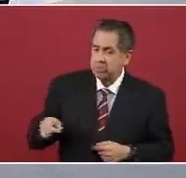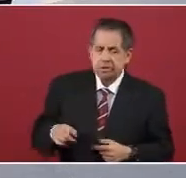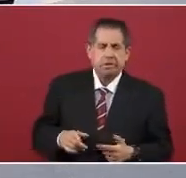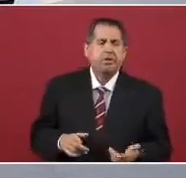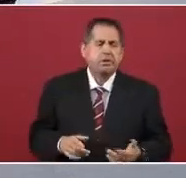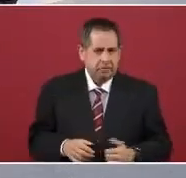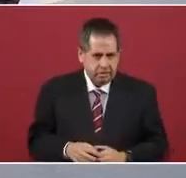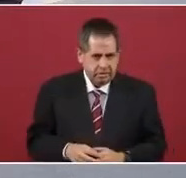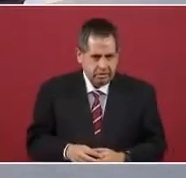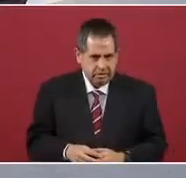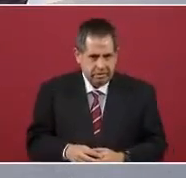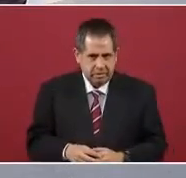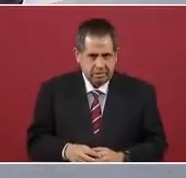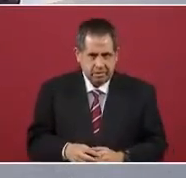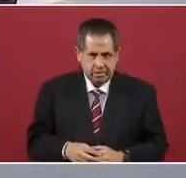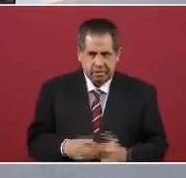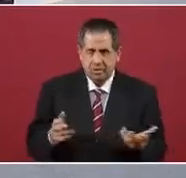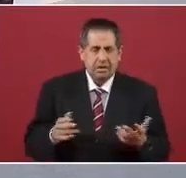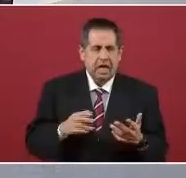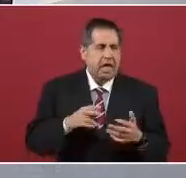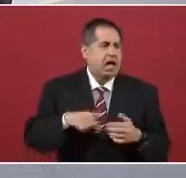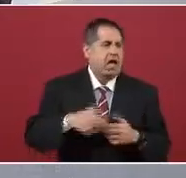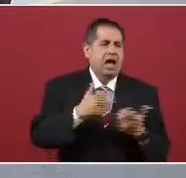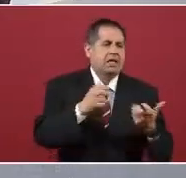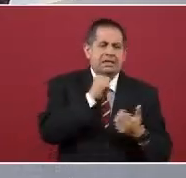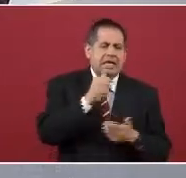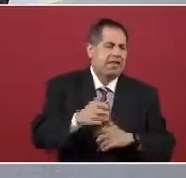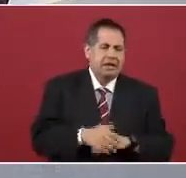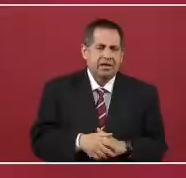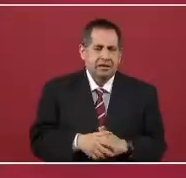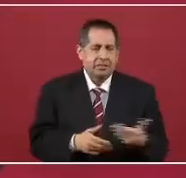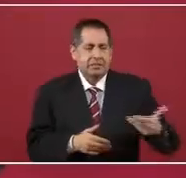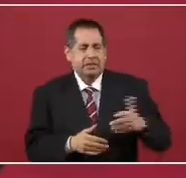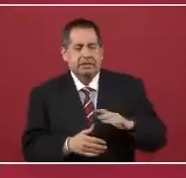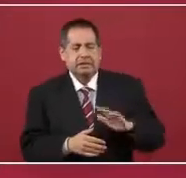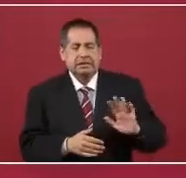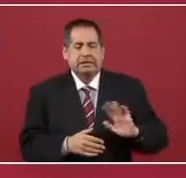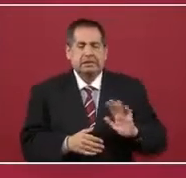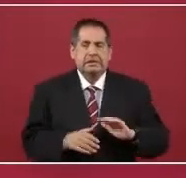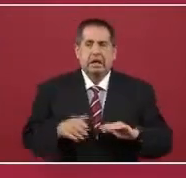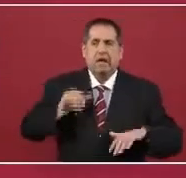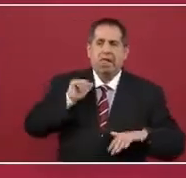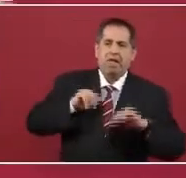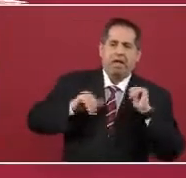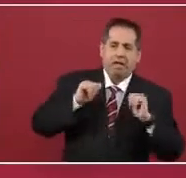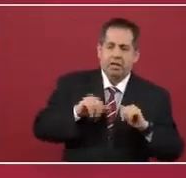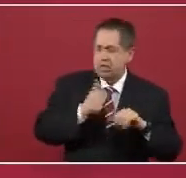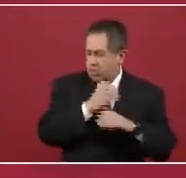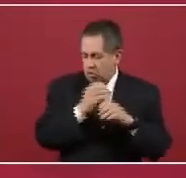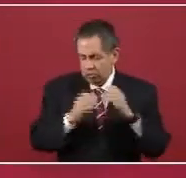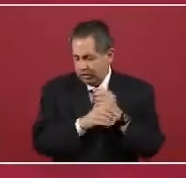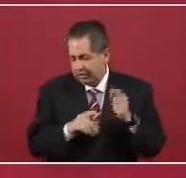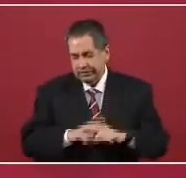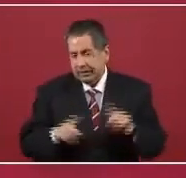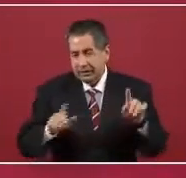Entonces, ya nadie hace esas proposiciones, ya es otra cosa y es